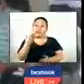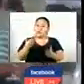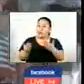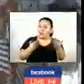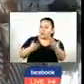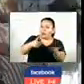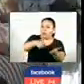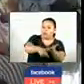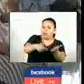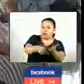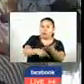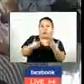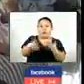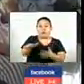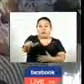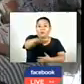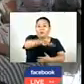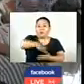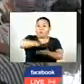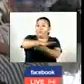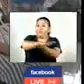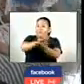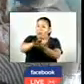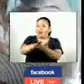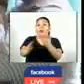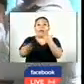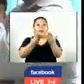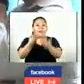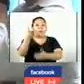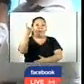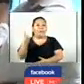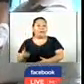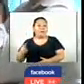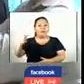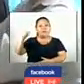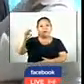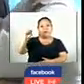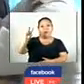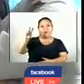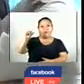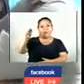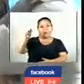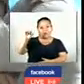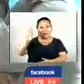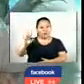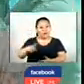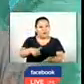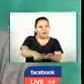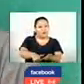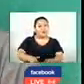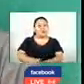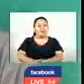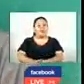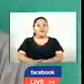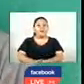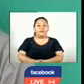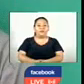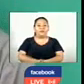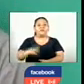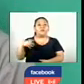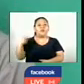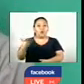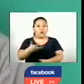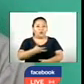están trabajando en una ciudad verde y limpia según lo dio a conocer Giovanni Sánchez alcalde de la localidad Nosotros estamos bastante